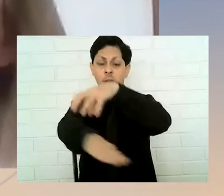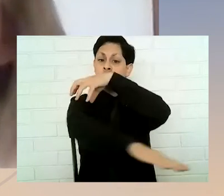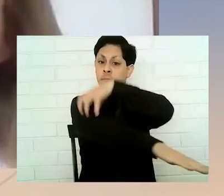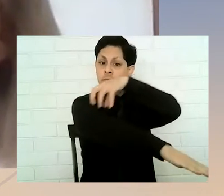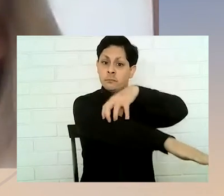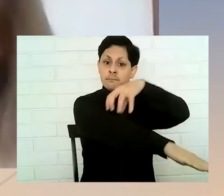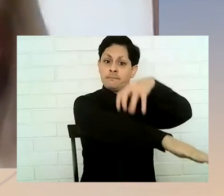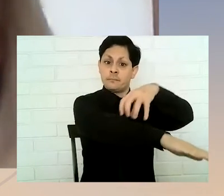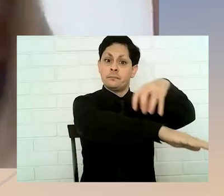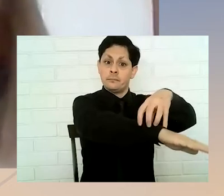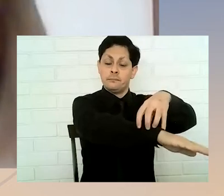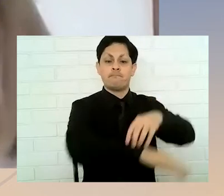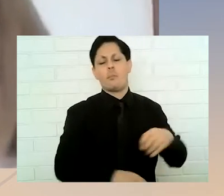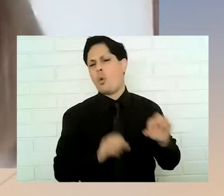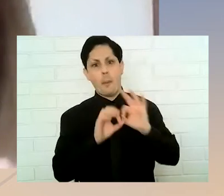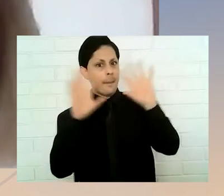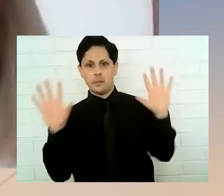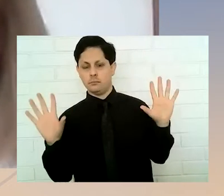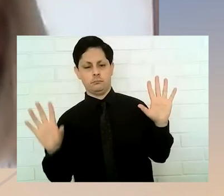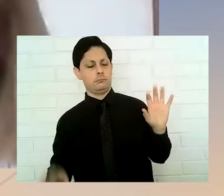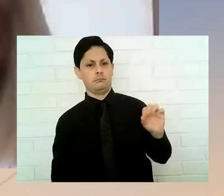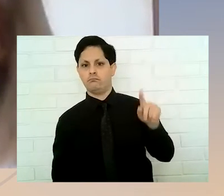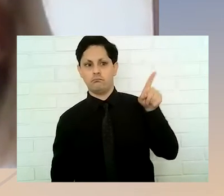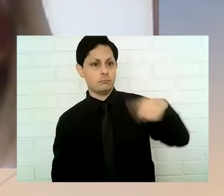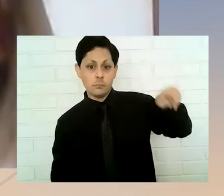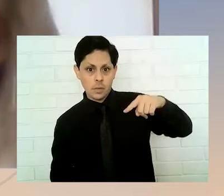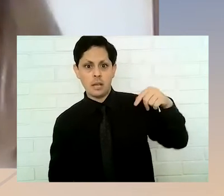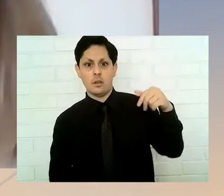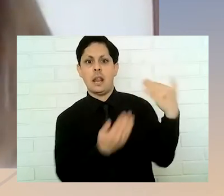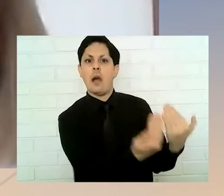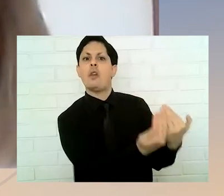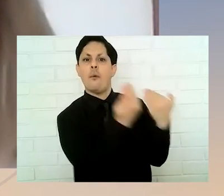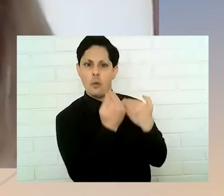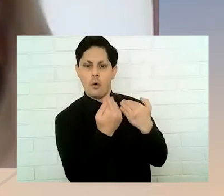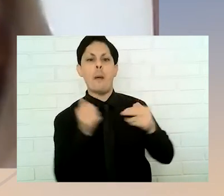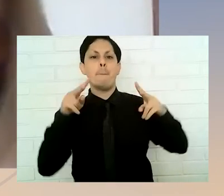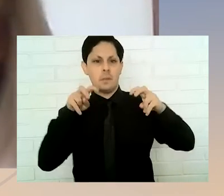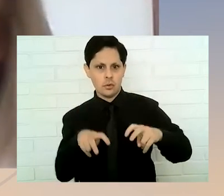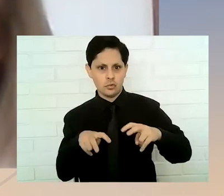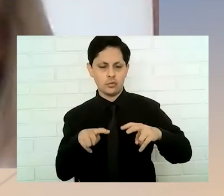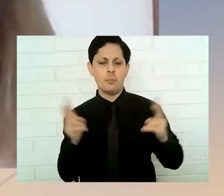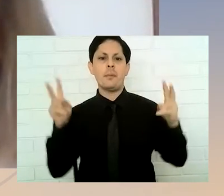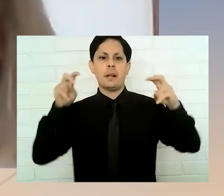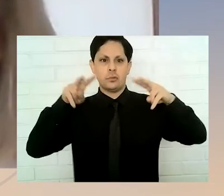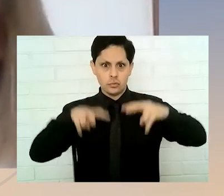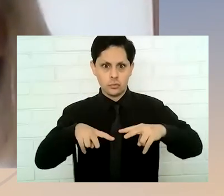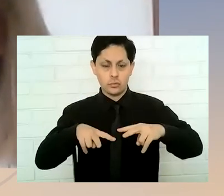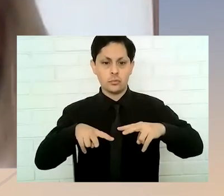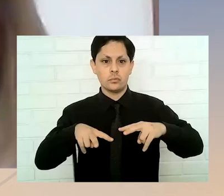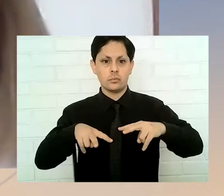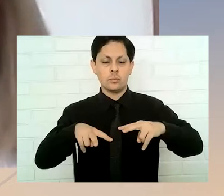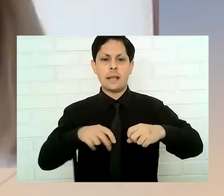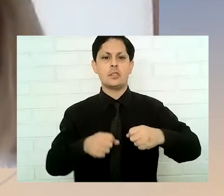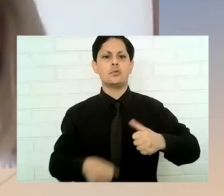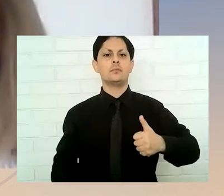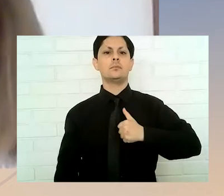que han sido profesores extraordinarios, que han colaborado con las investigaciones, con el solo